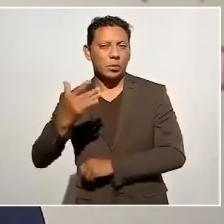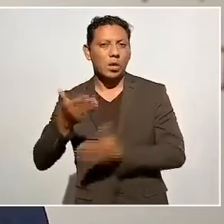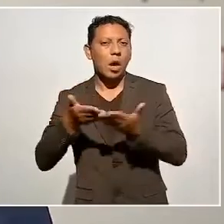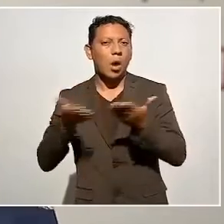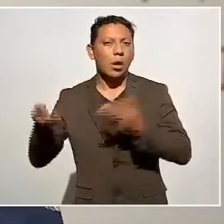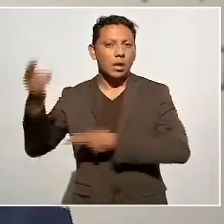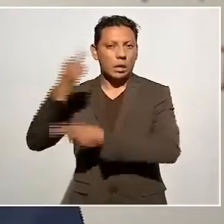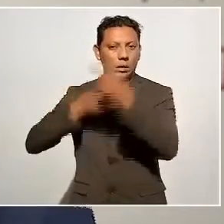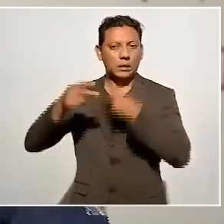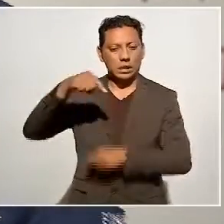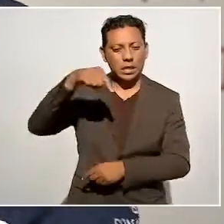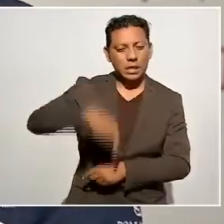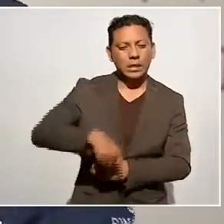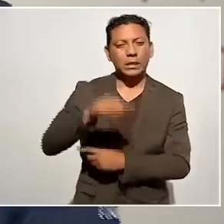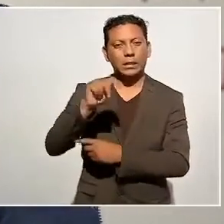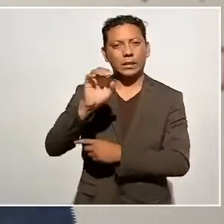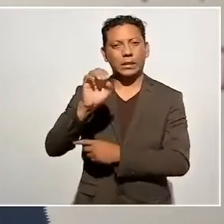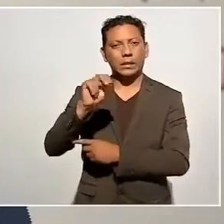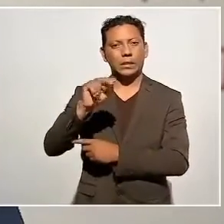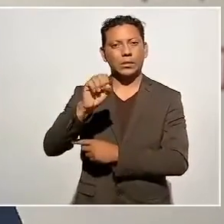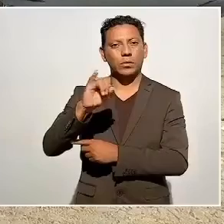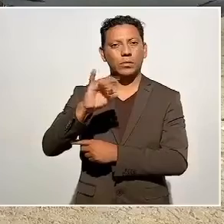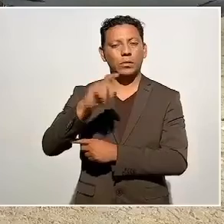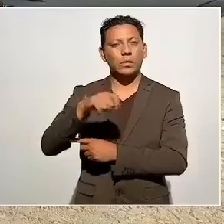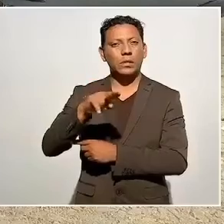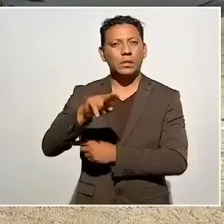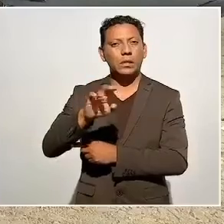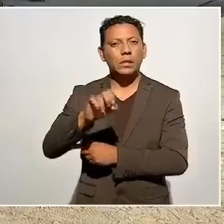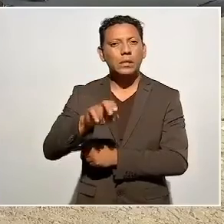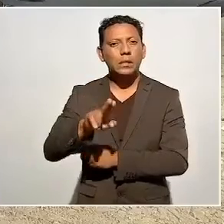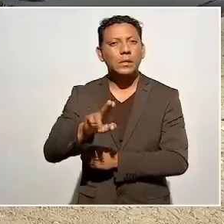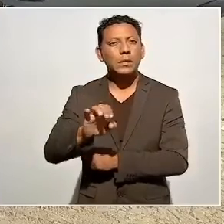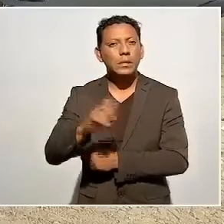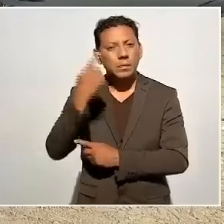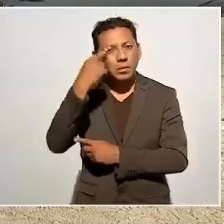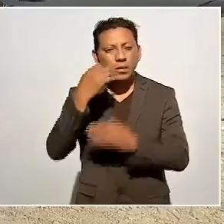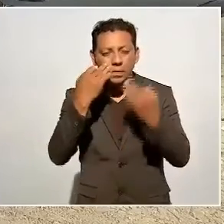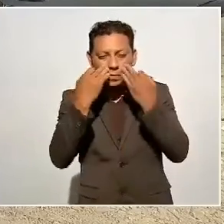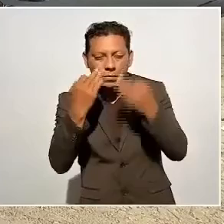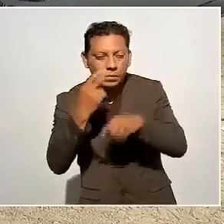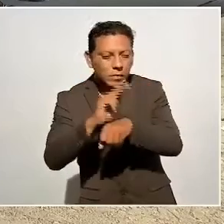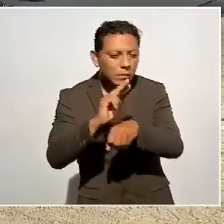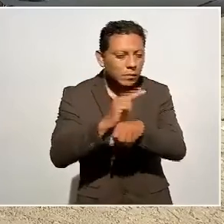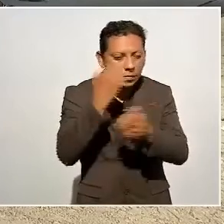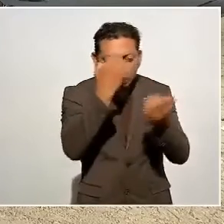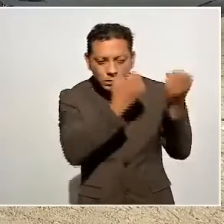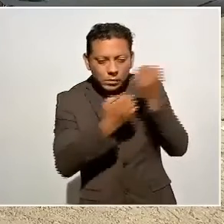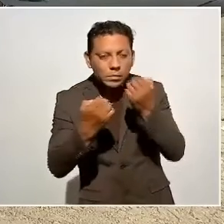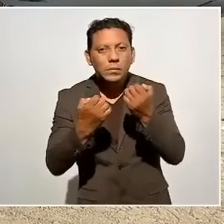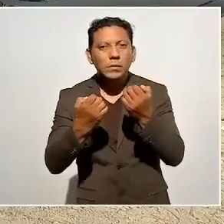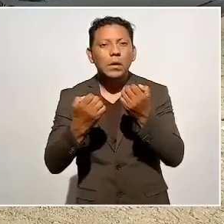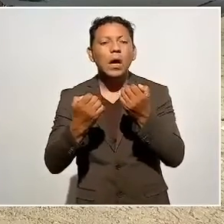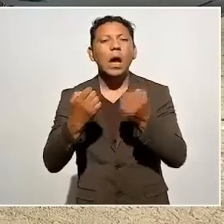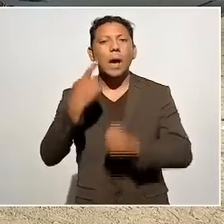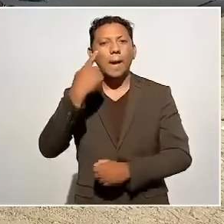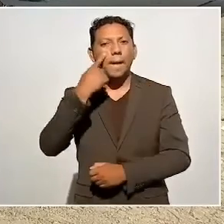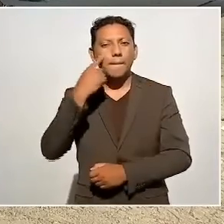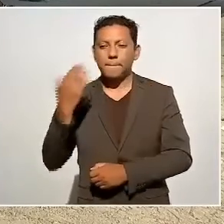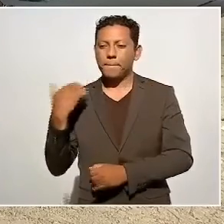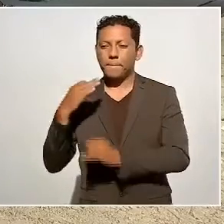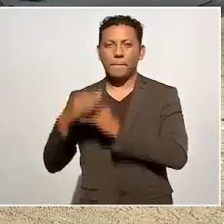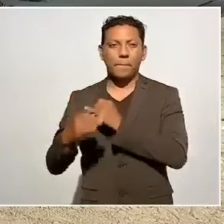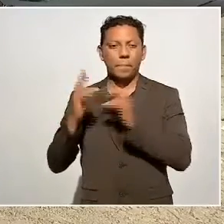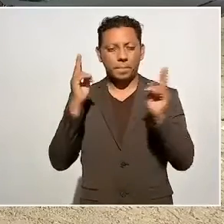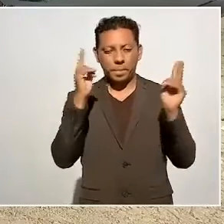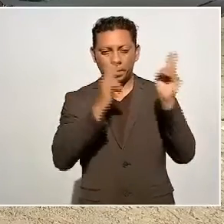de regreso en Tenosique para supervisar avances constructivos en este tramo. Desde nuestra última gira, el consorcio